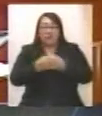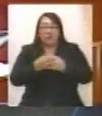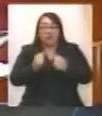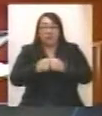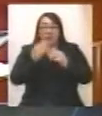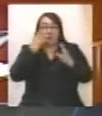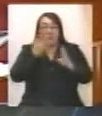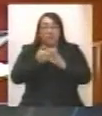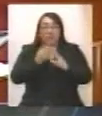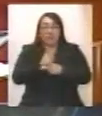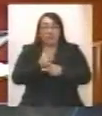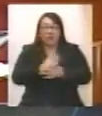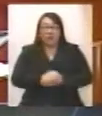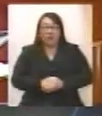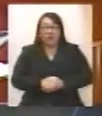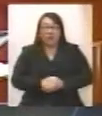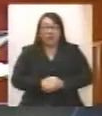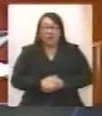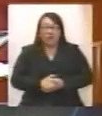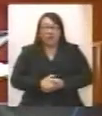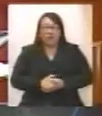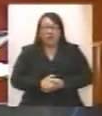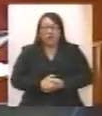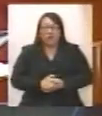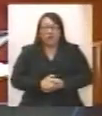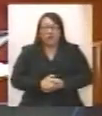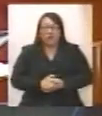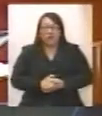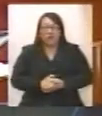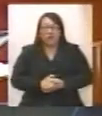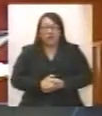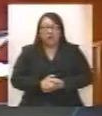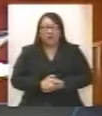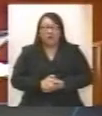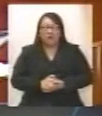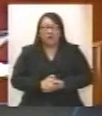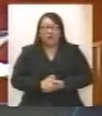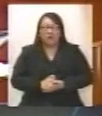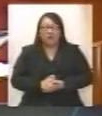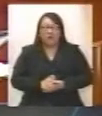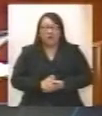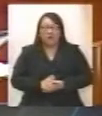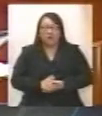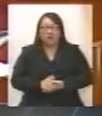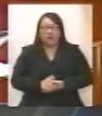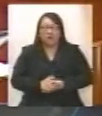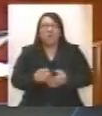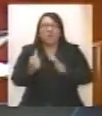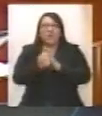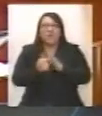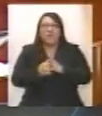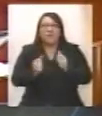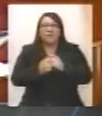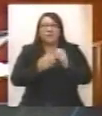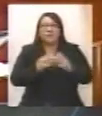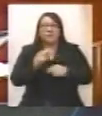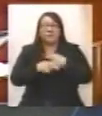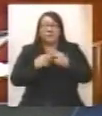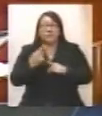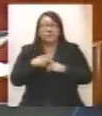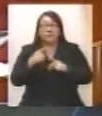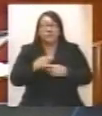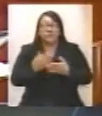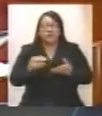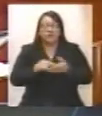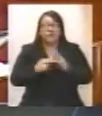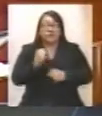un enfoque de prevención. La agenda de competitividad se complementa con el Plan Nacional de